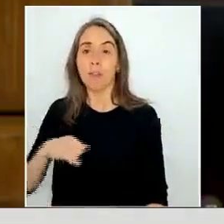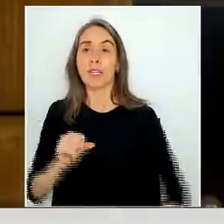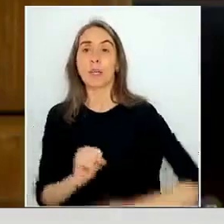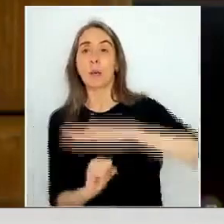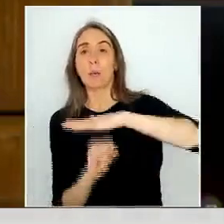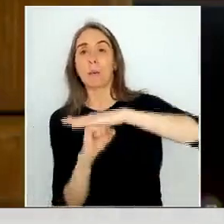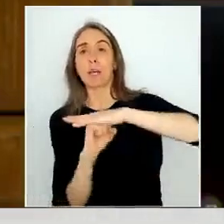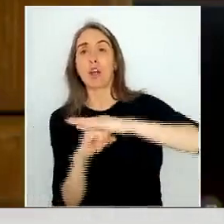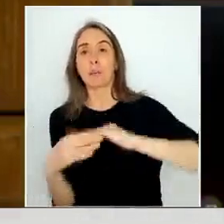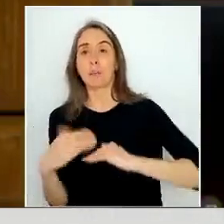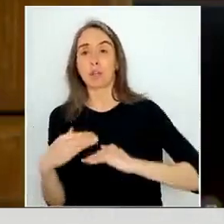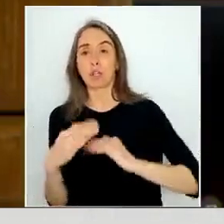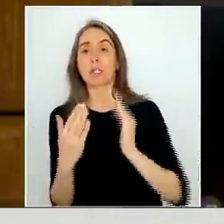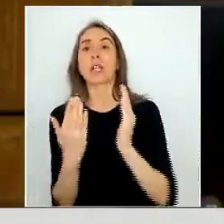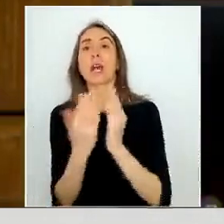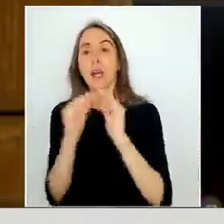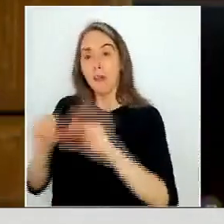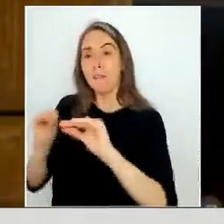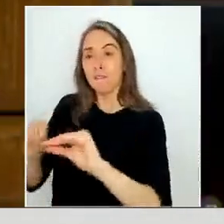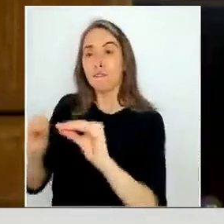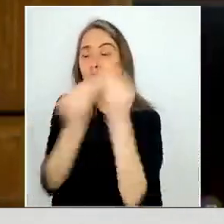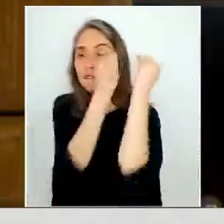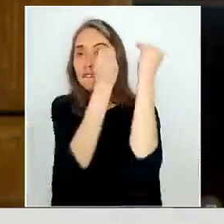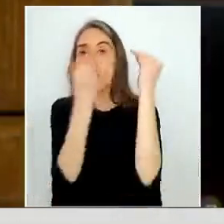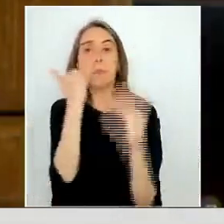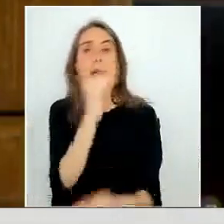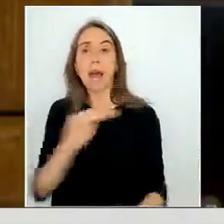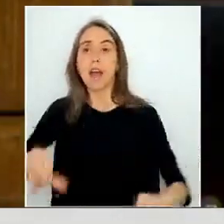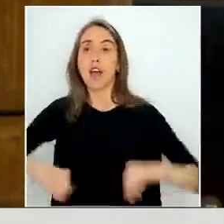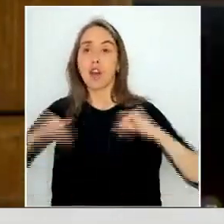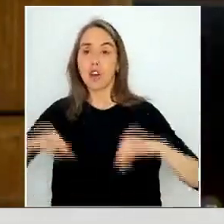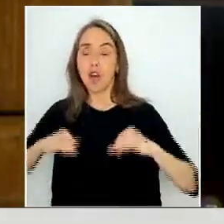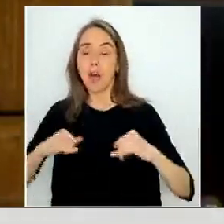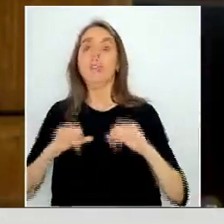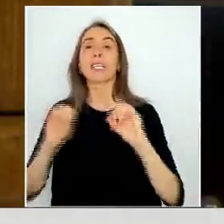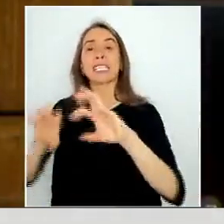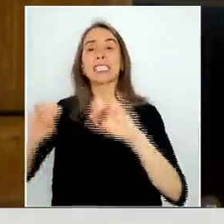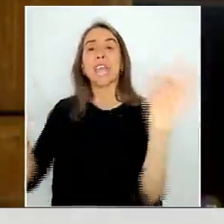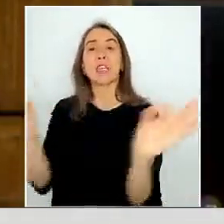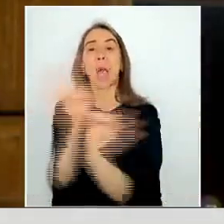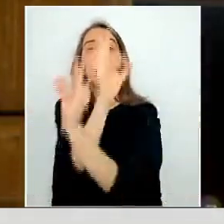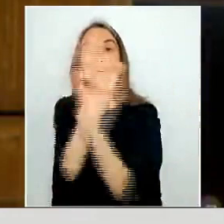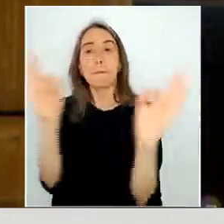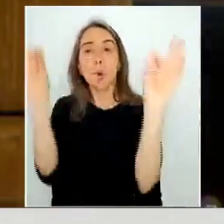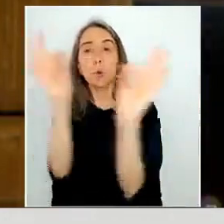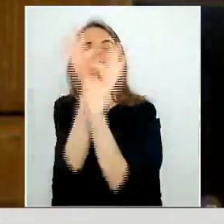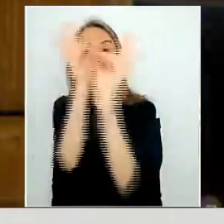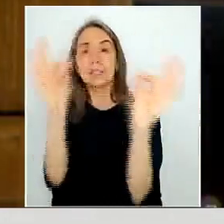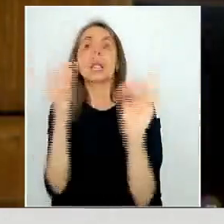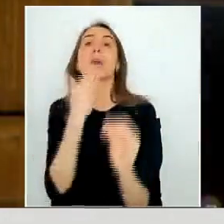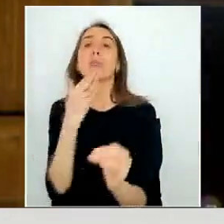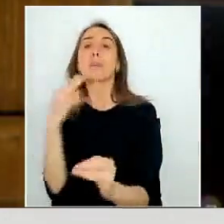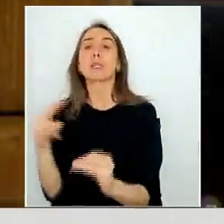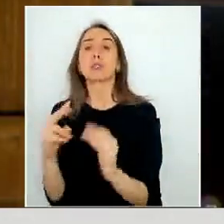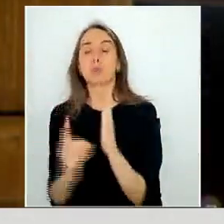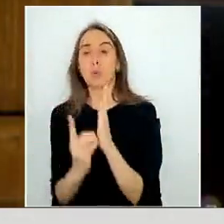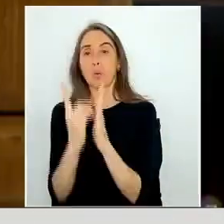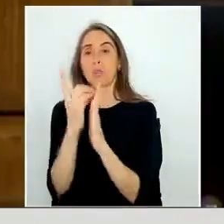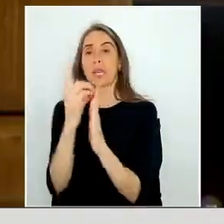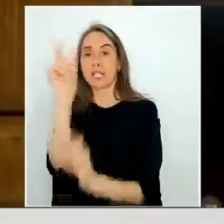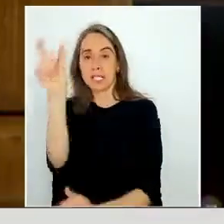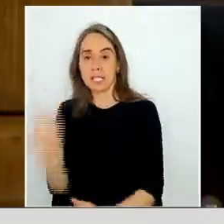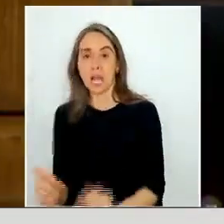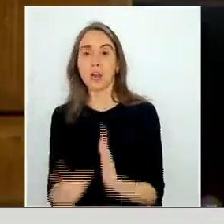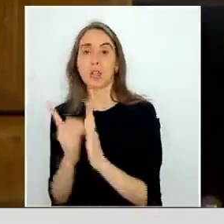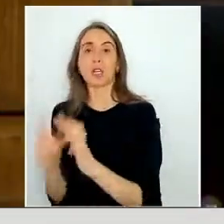para la formación de nuestros jóvenes no solo en términos musicales como tal sino también en su desarrollo personal y social y por qué no